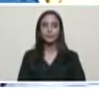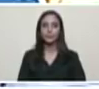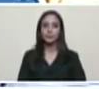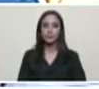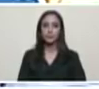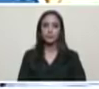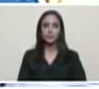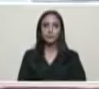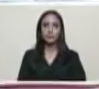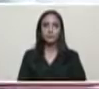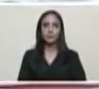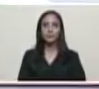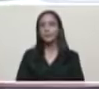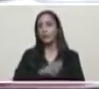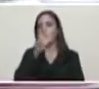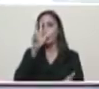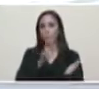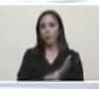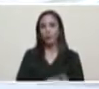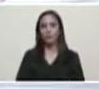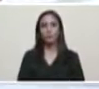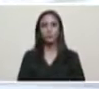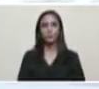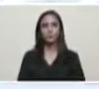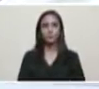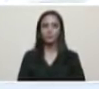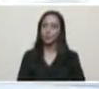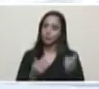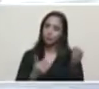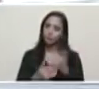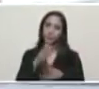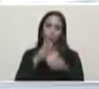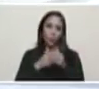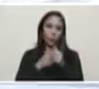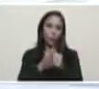consolidación aprobado para seguir